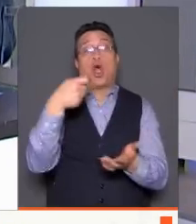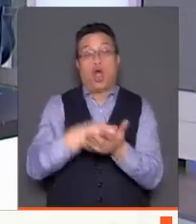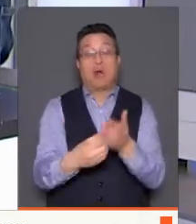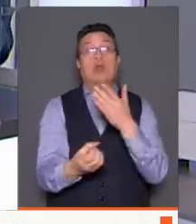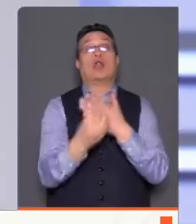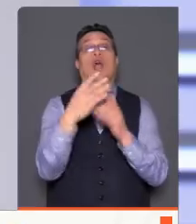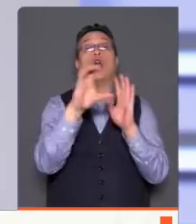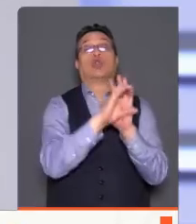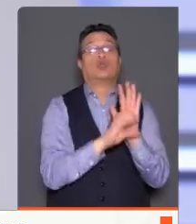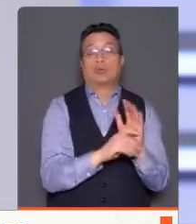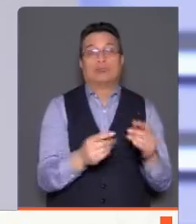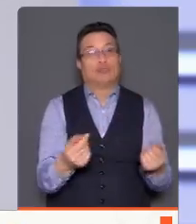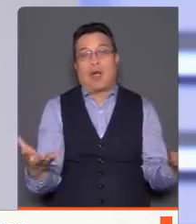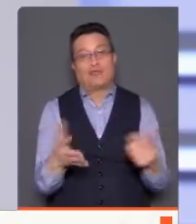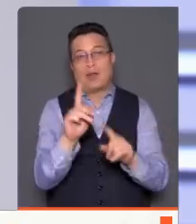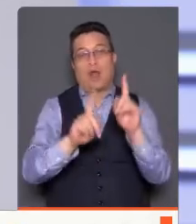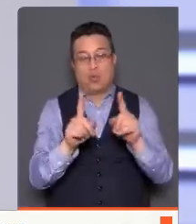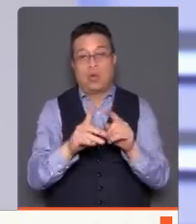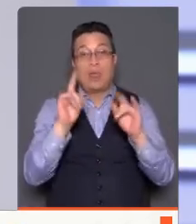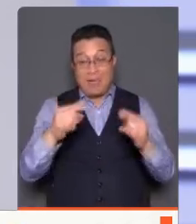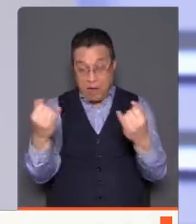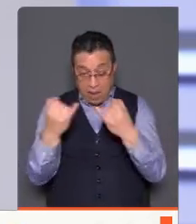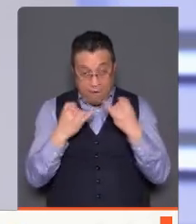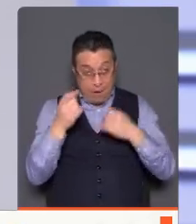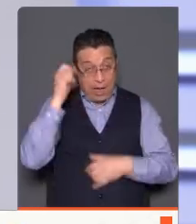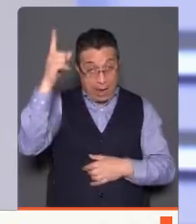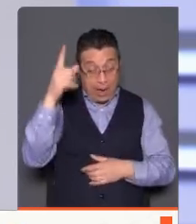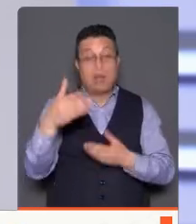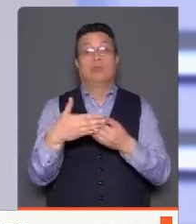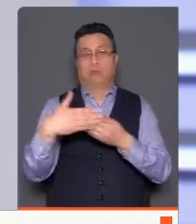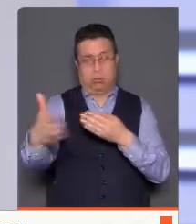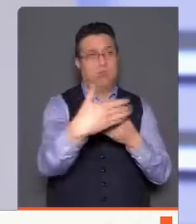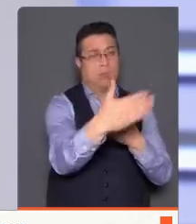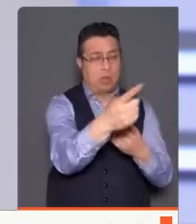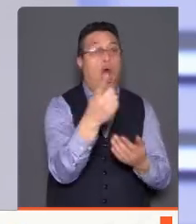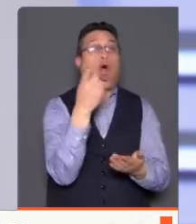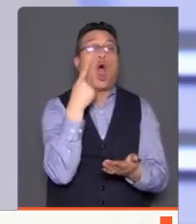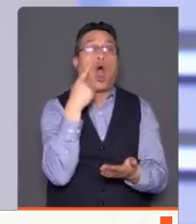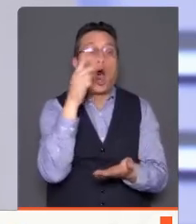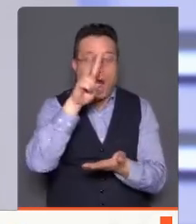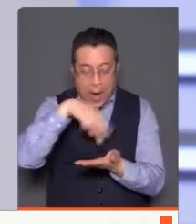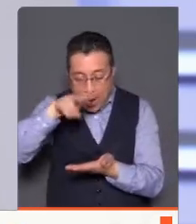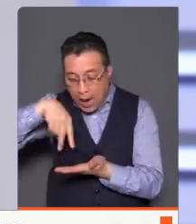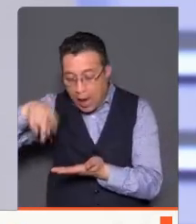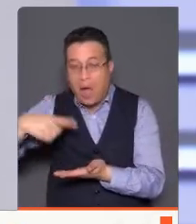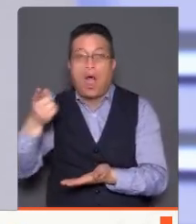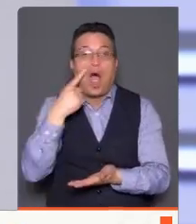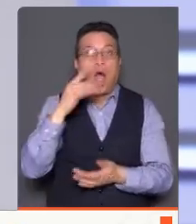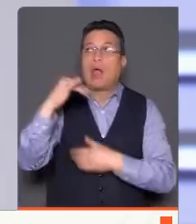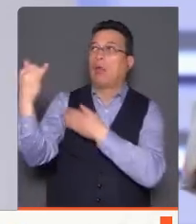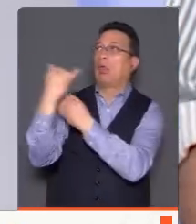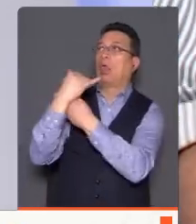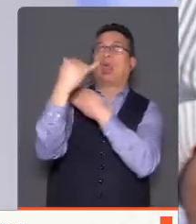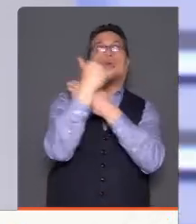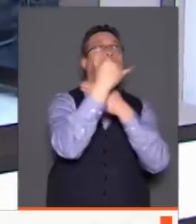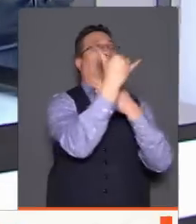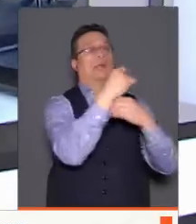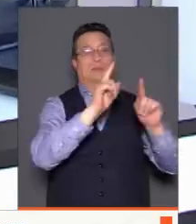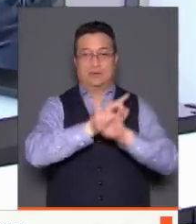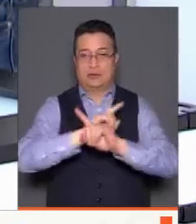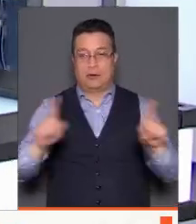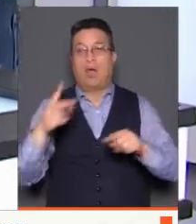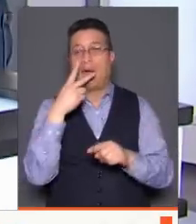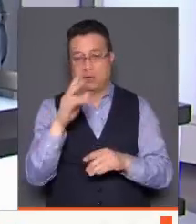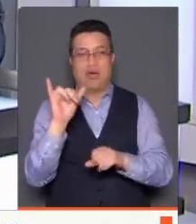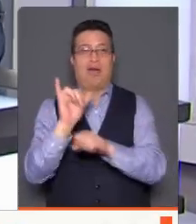constitución. Y la manera de que la gente vote informada es conociendo el texto constitucional. Para no dejarse engañar, tú has visto, hay textos